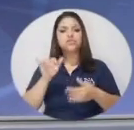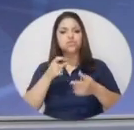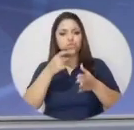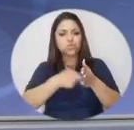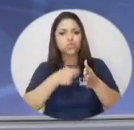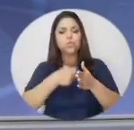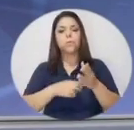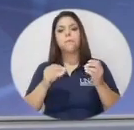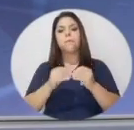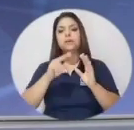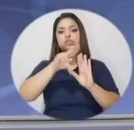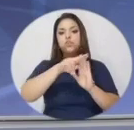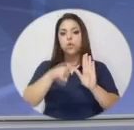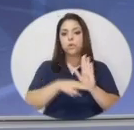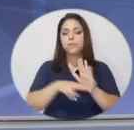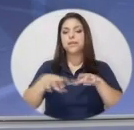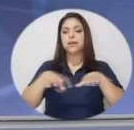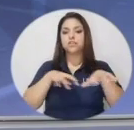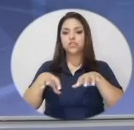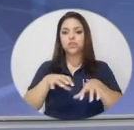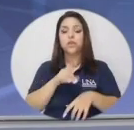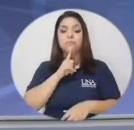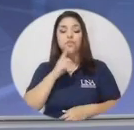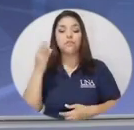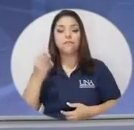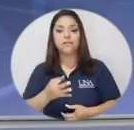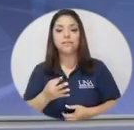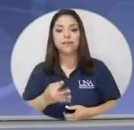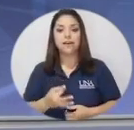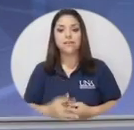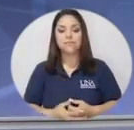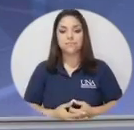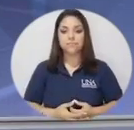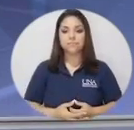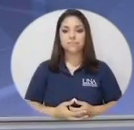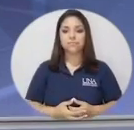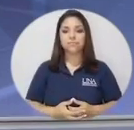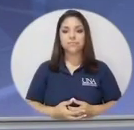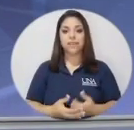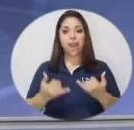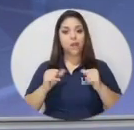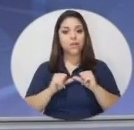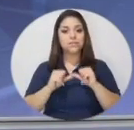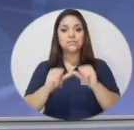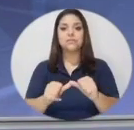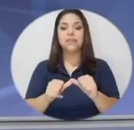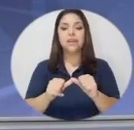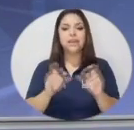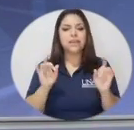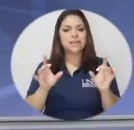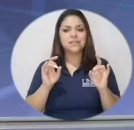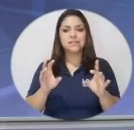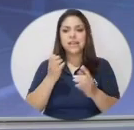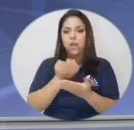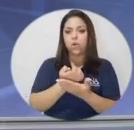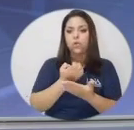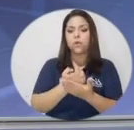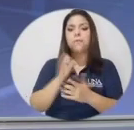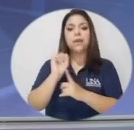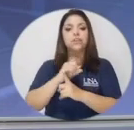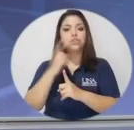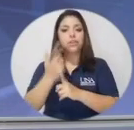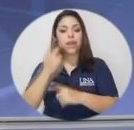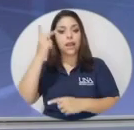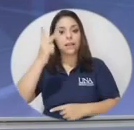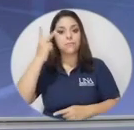poco las normas y las acciones. Pero en definitiva, de seguir la crisis económica